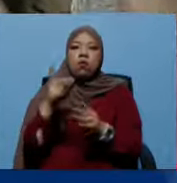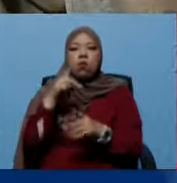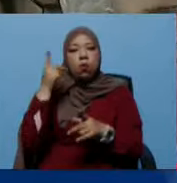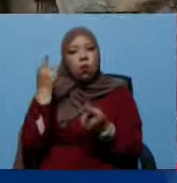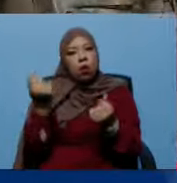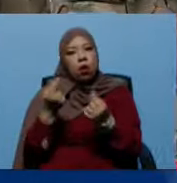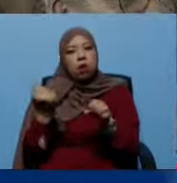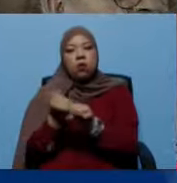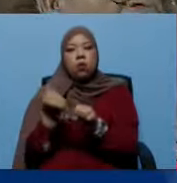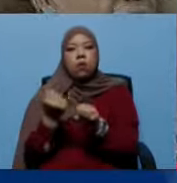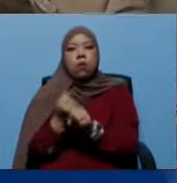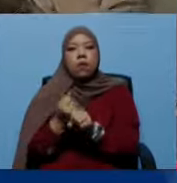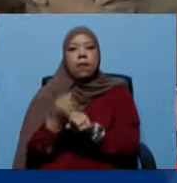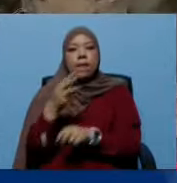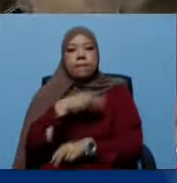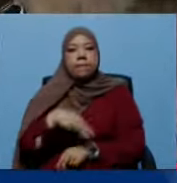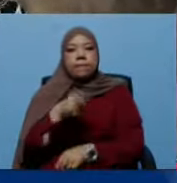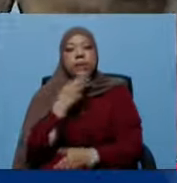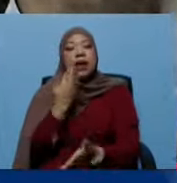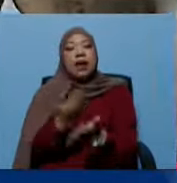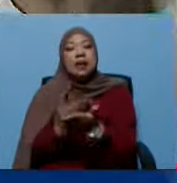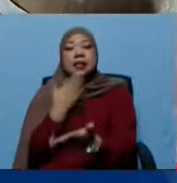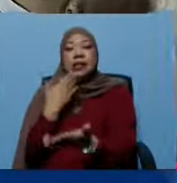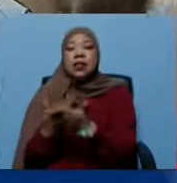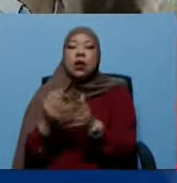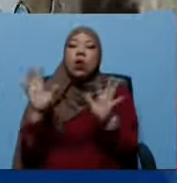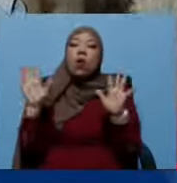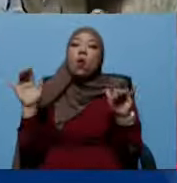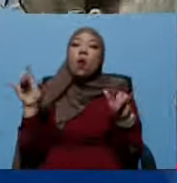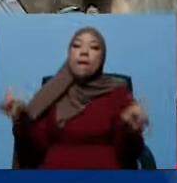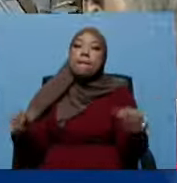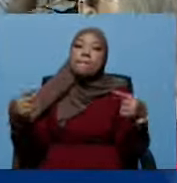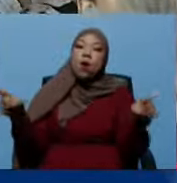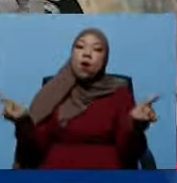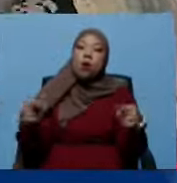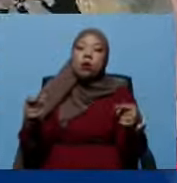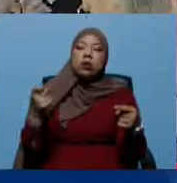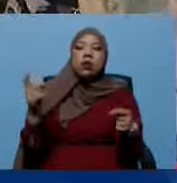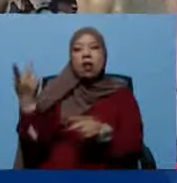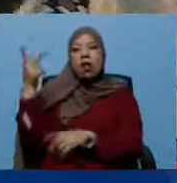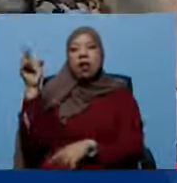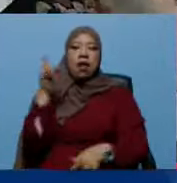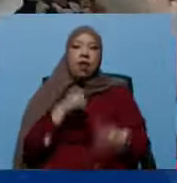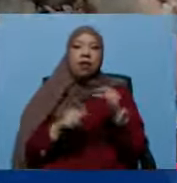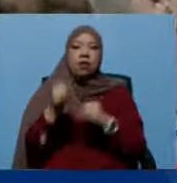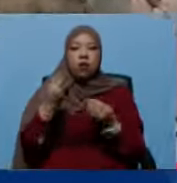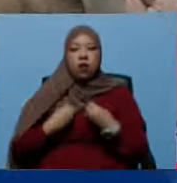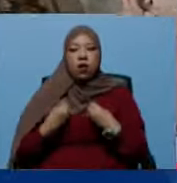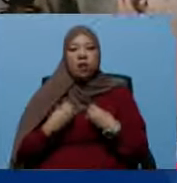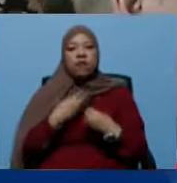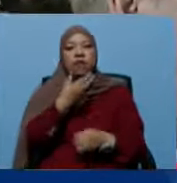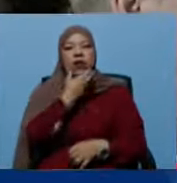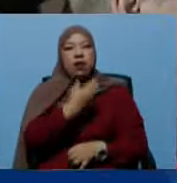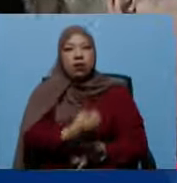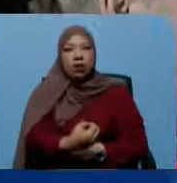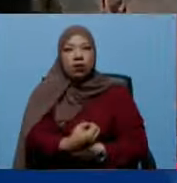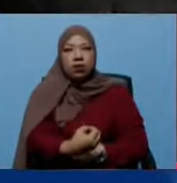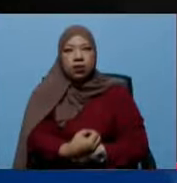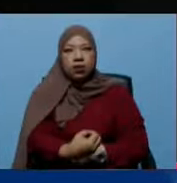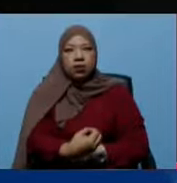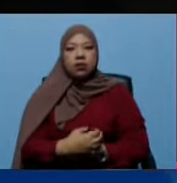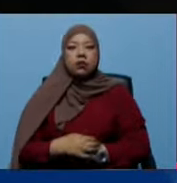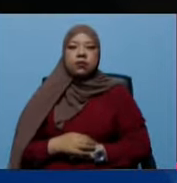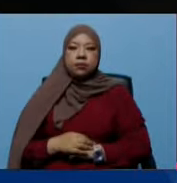prosperidad y por su grandeza. Muchas gracias. Vamos a despedirnos con música de parranda. ¡Que viva la Navidad!